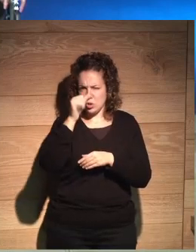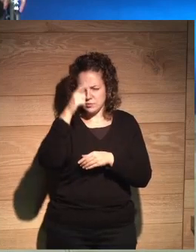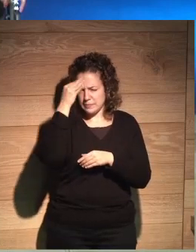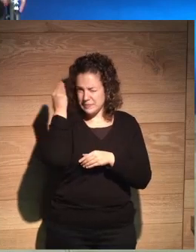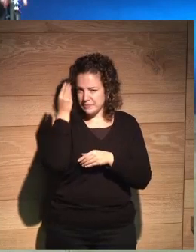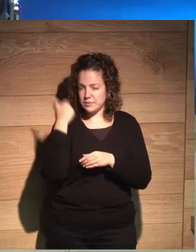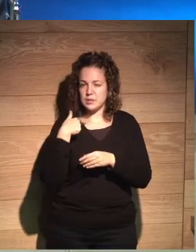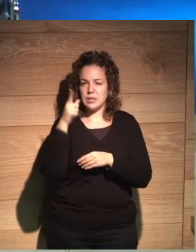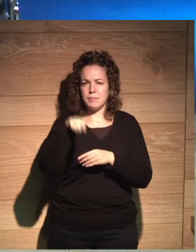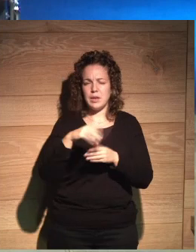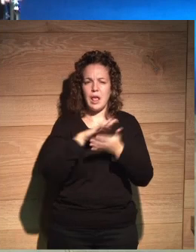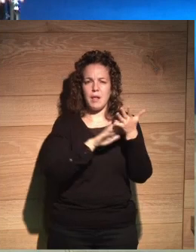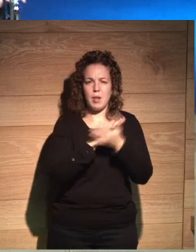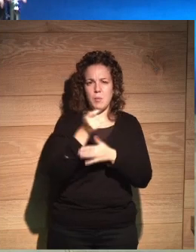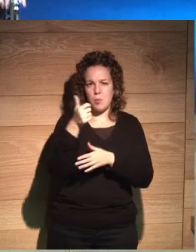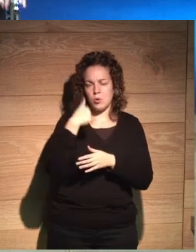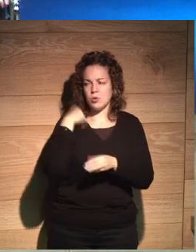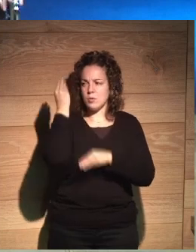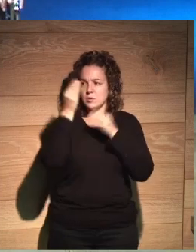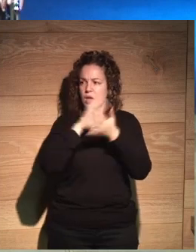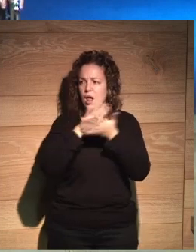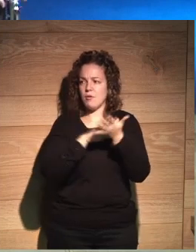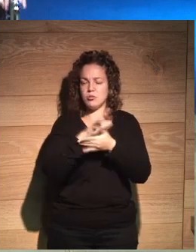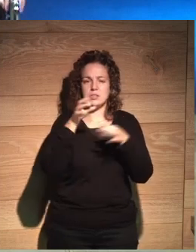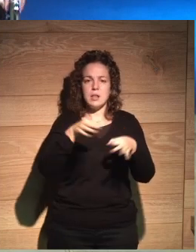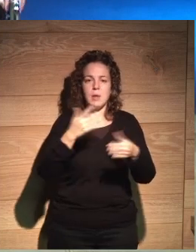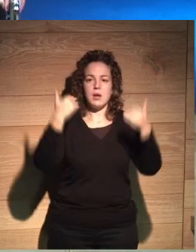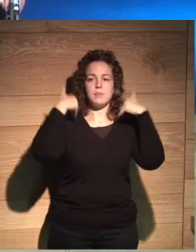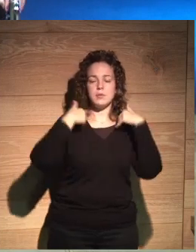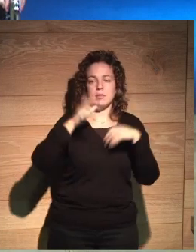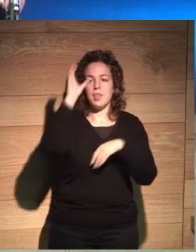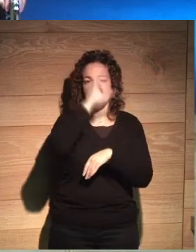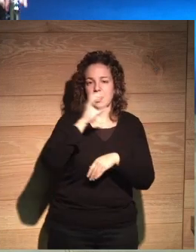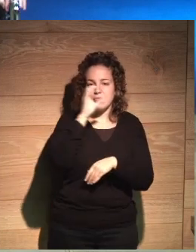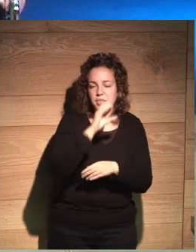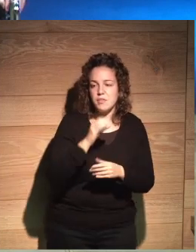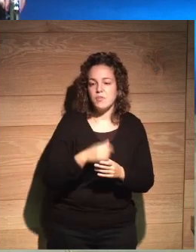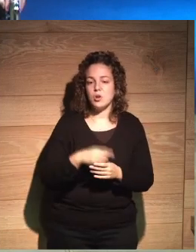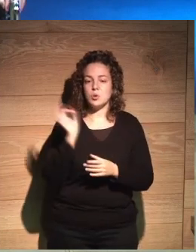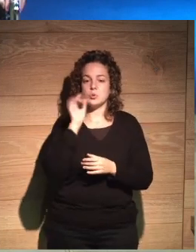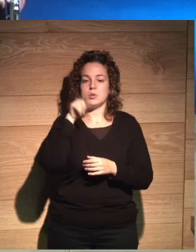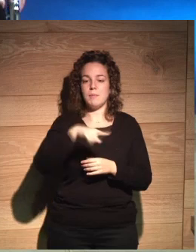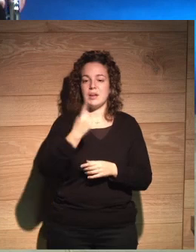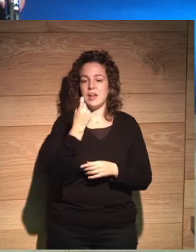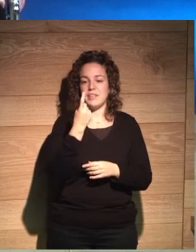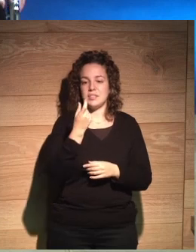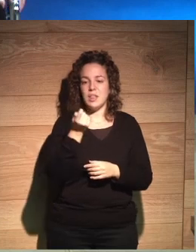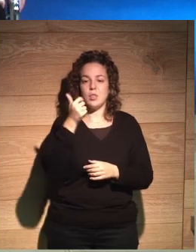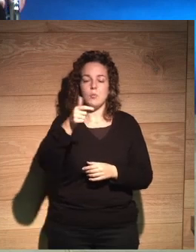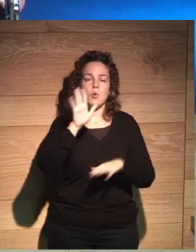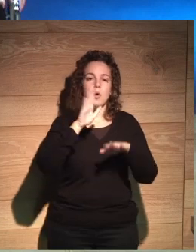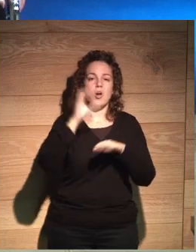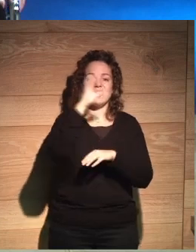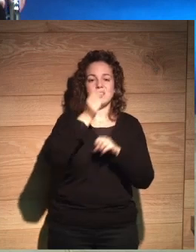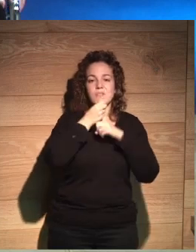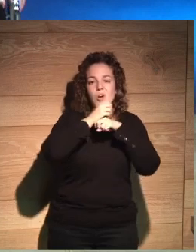y a lo que habéis hablado un poco ahora, creo que estamos hablando siempre de la responsabilidad de los científicos o la necesidad un poco de que los